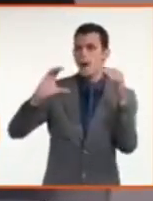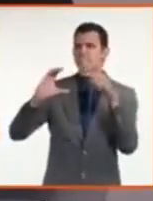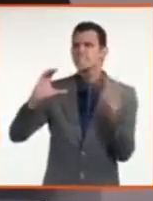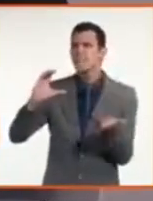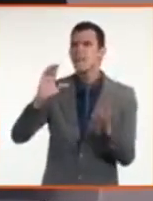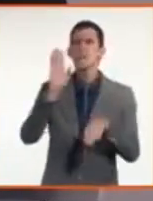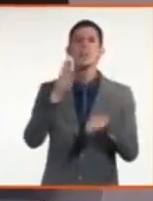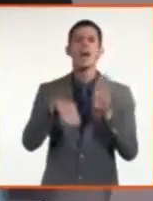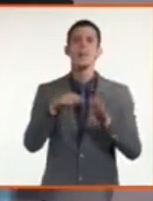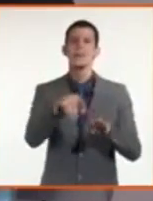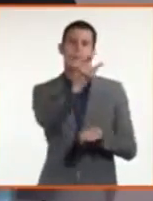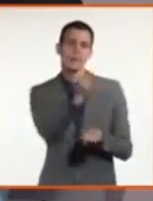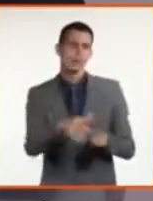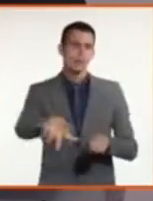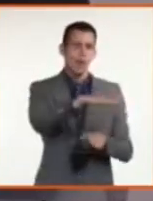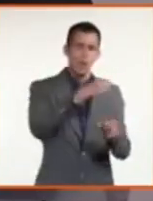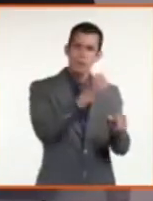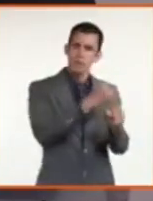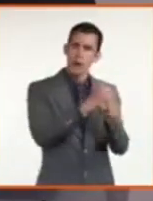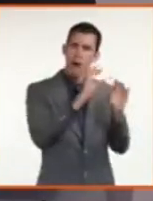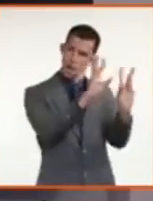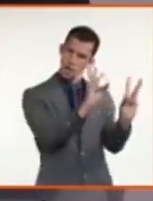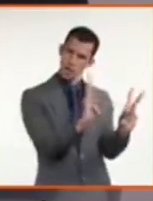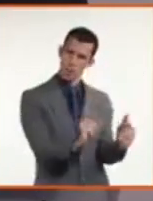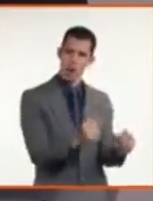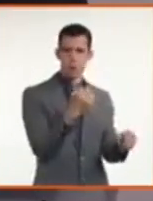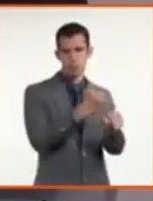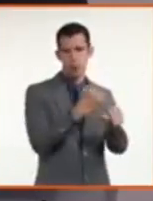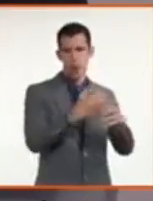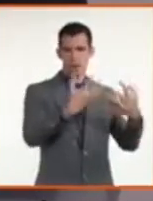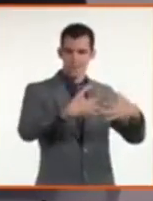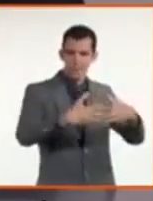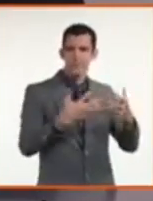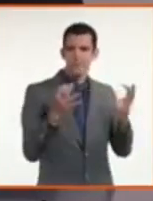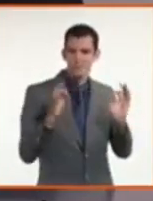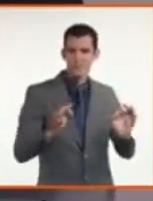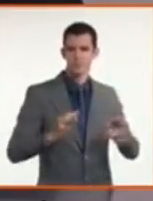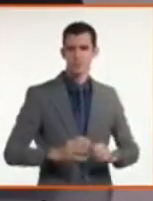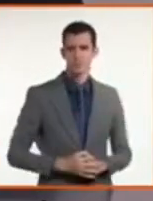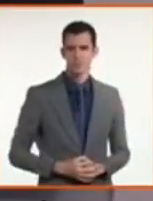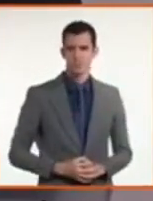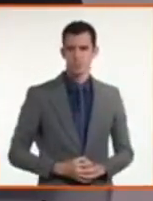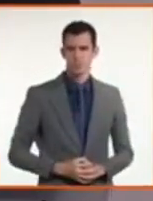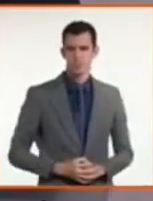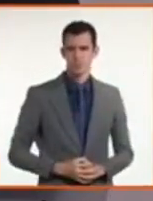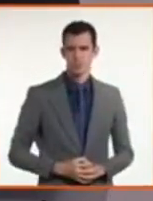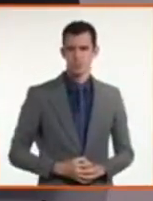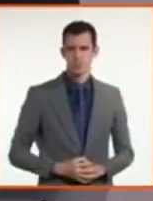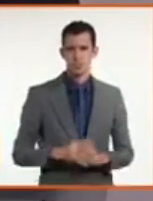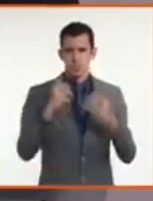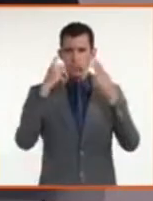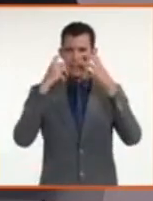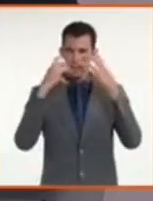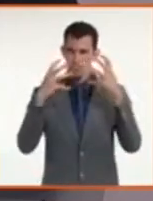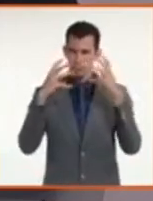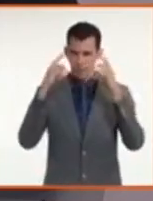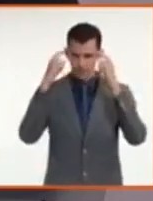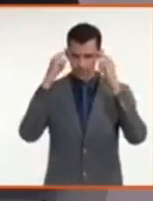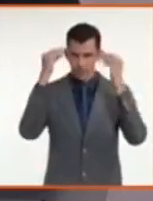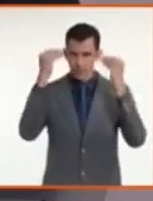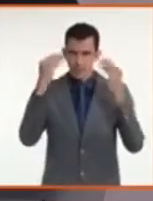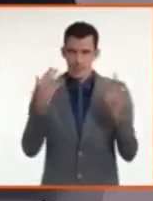ratificar randy que es muy importante no es sólo fíjate no es sólo el desafío que tenemos nosotros es grande